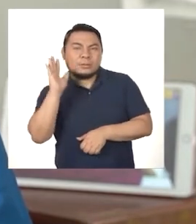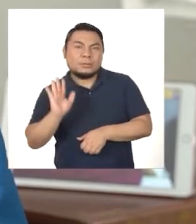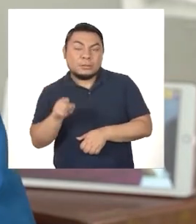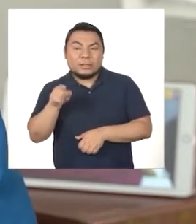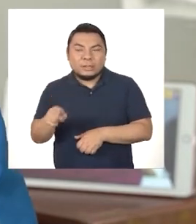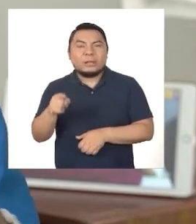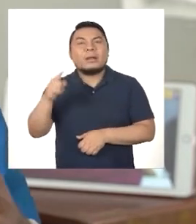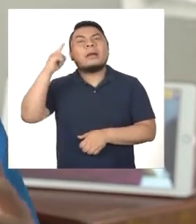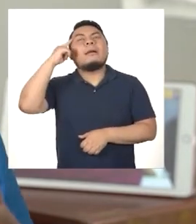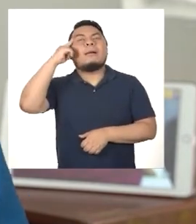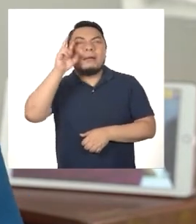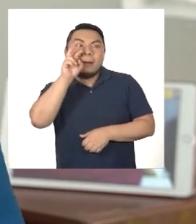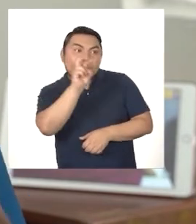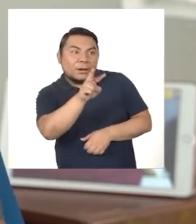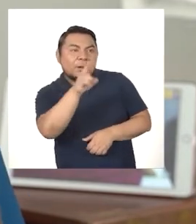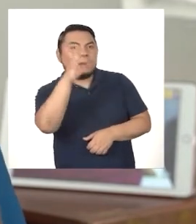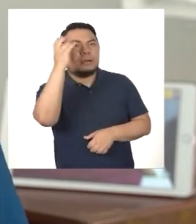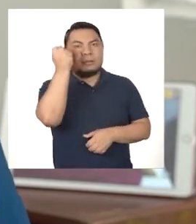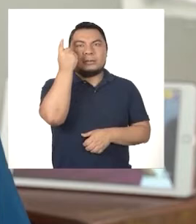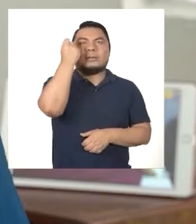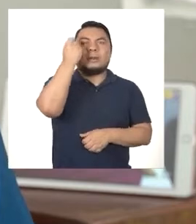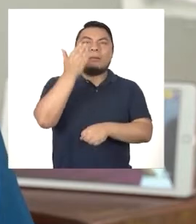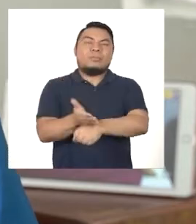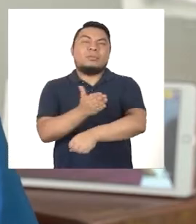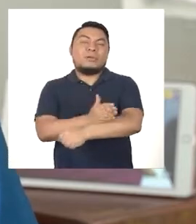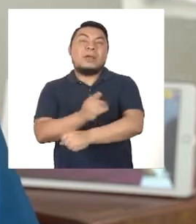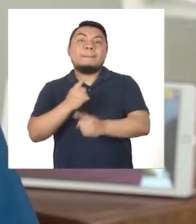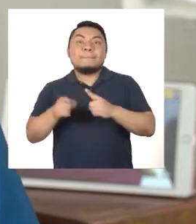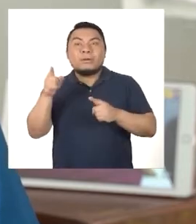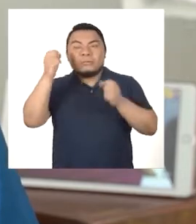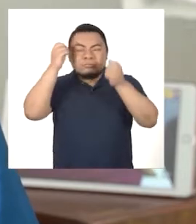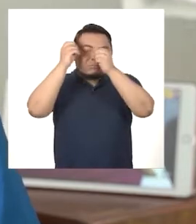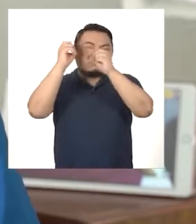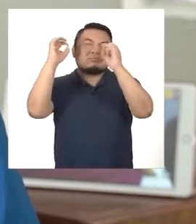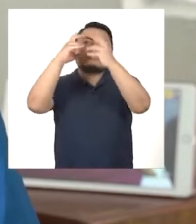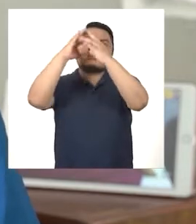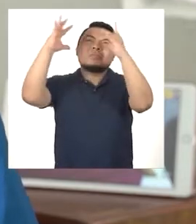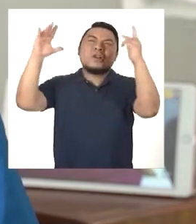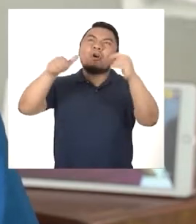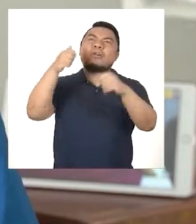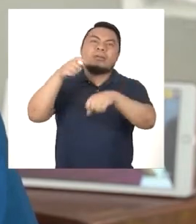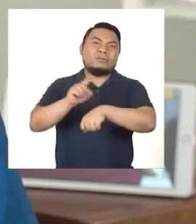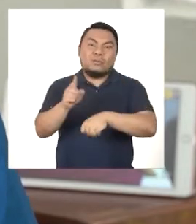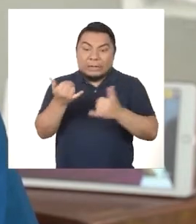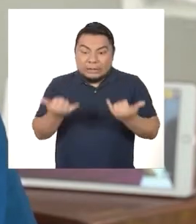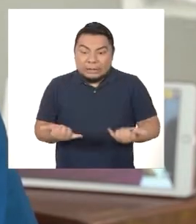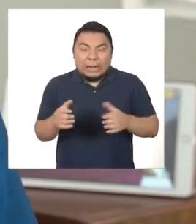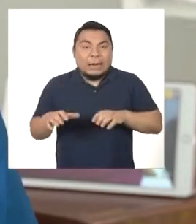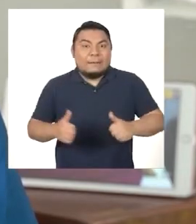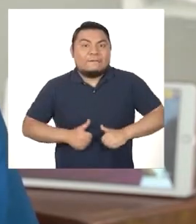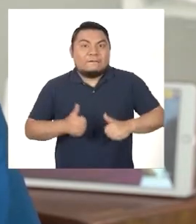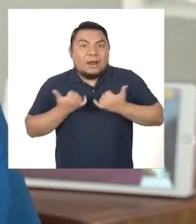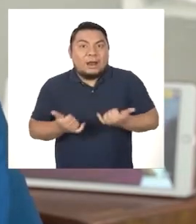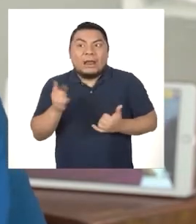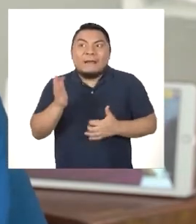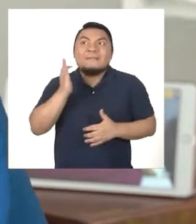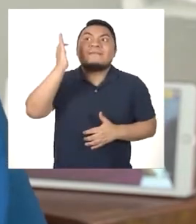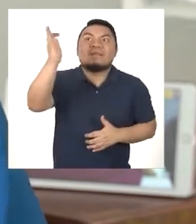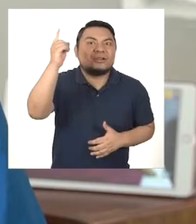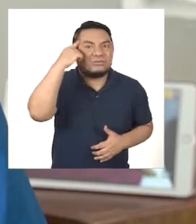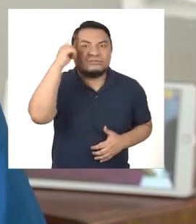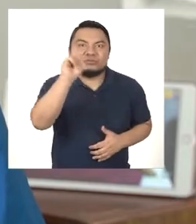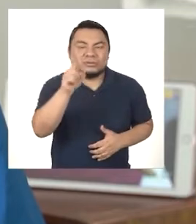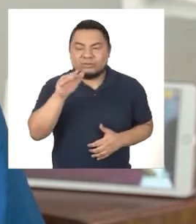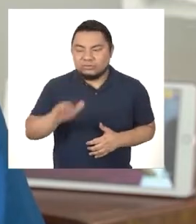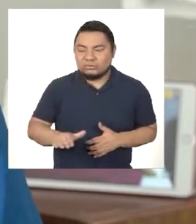establece conclusiones con lo que ve y tiene, pero no puede proyectarse a otro lugar y a otro tiempo. Vive en el aquí y el ahora. Recién con